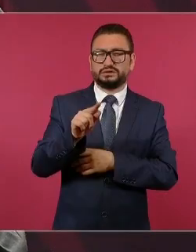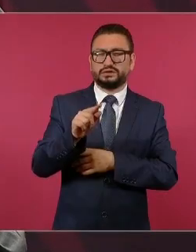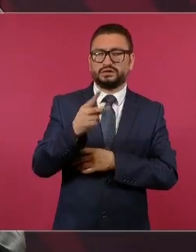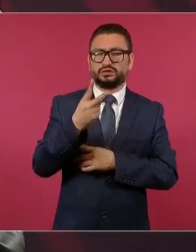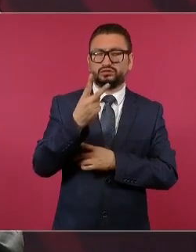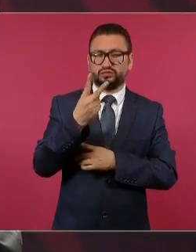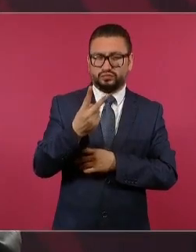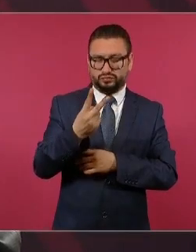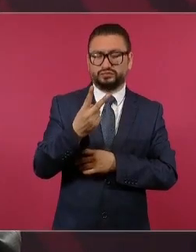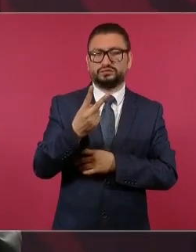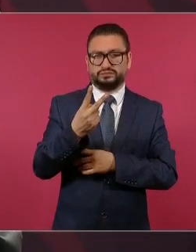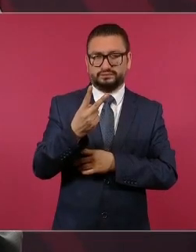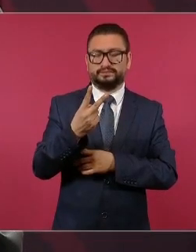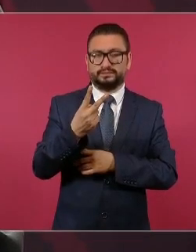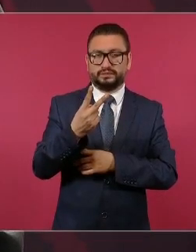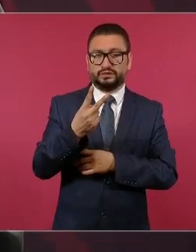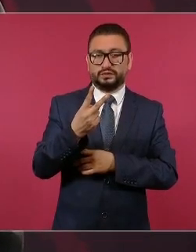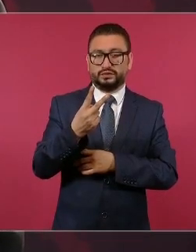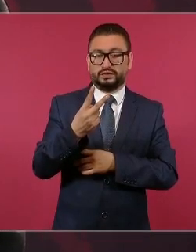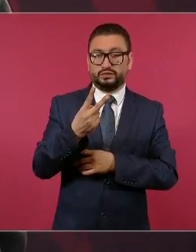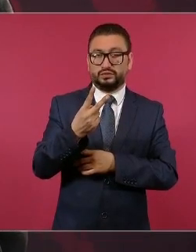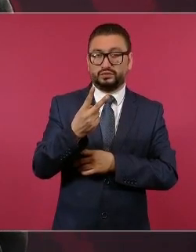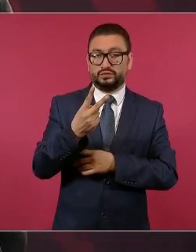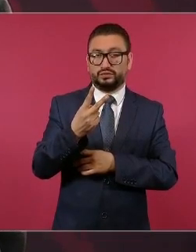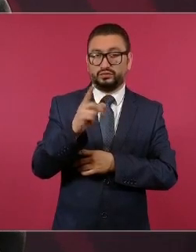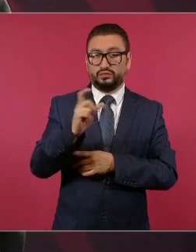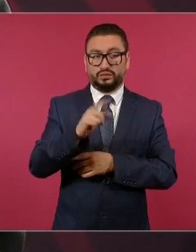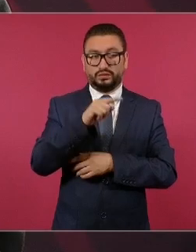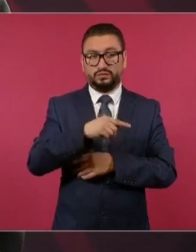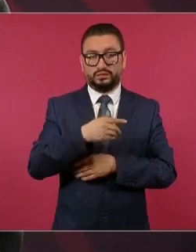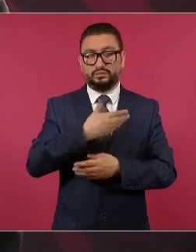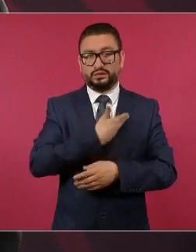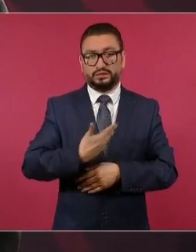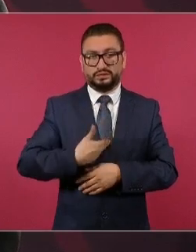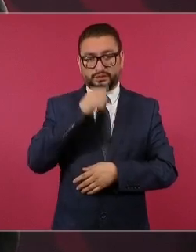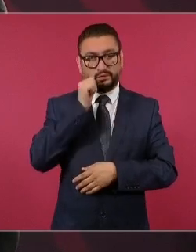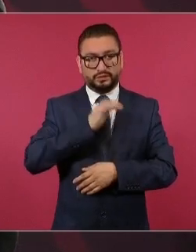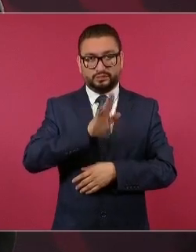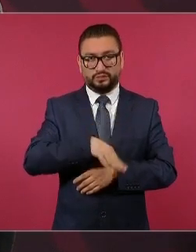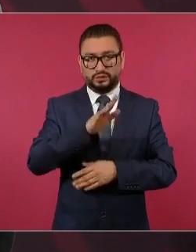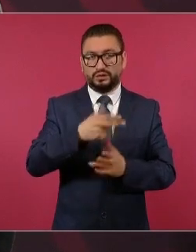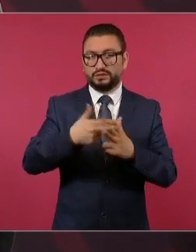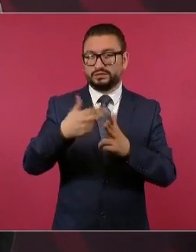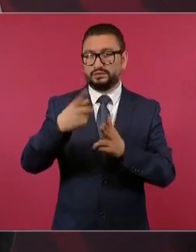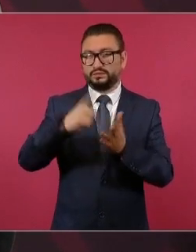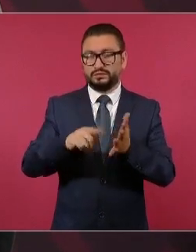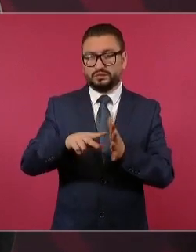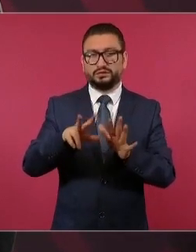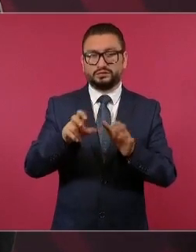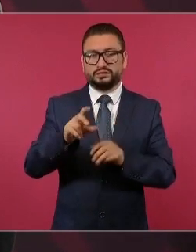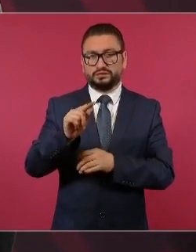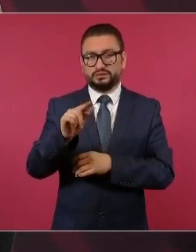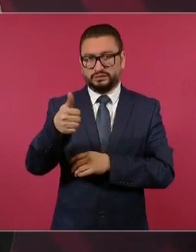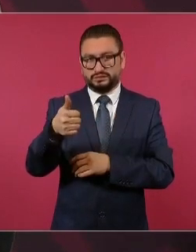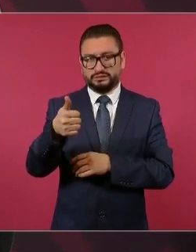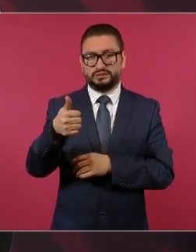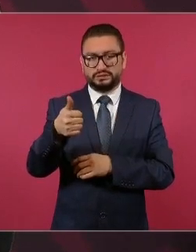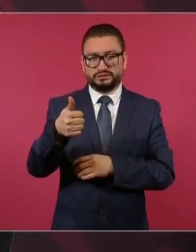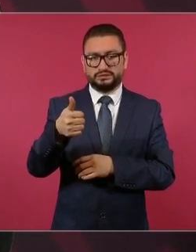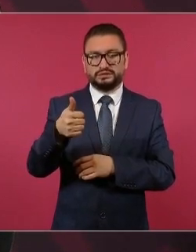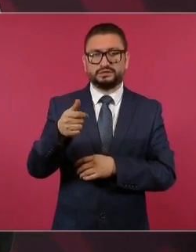1872, cuando fallece el presidente Juárez, hasta 1876, que